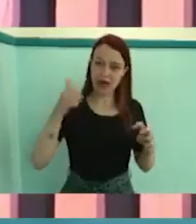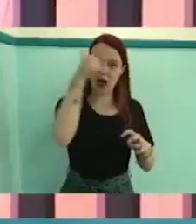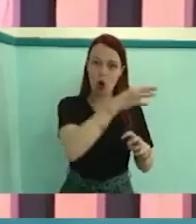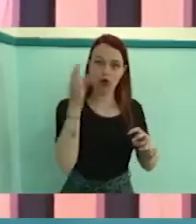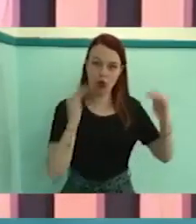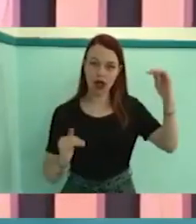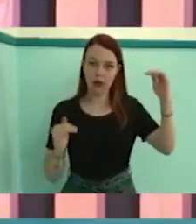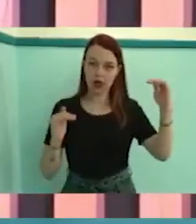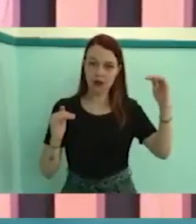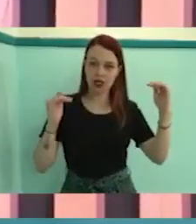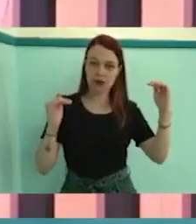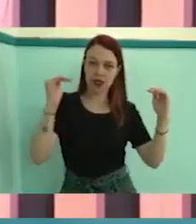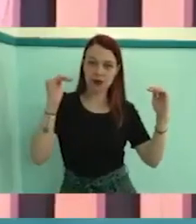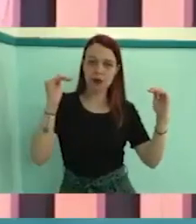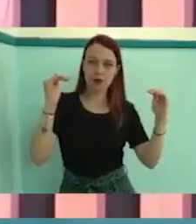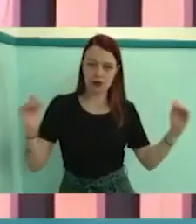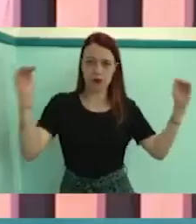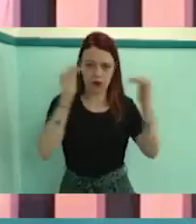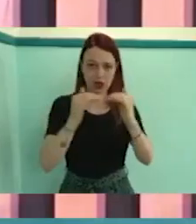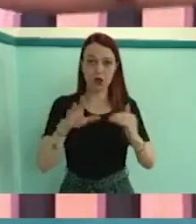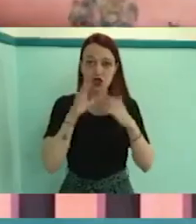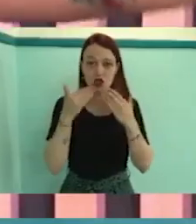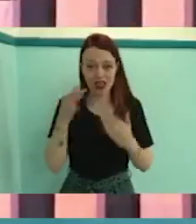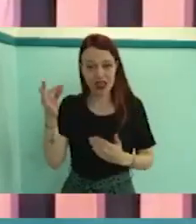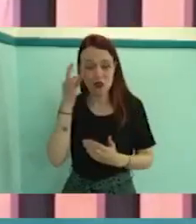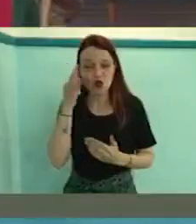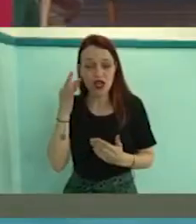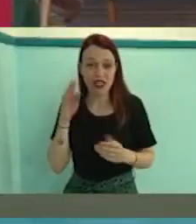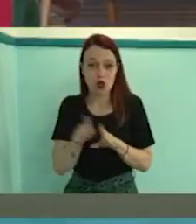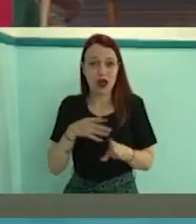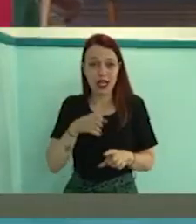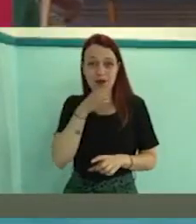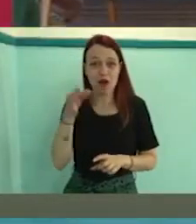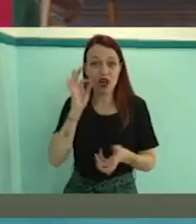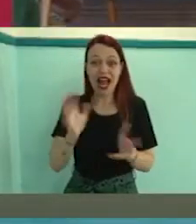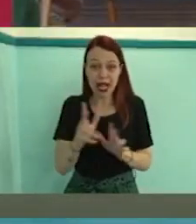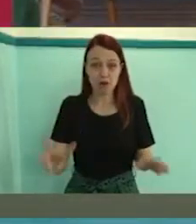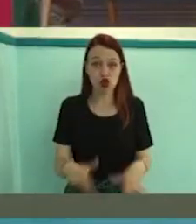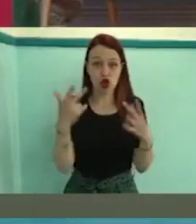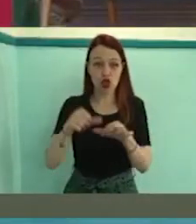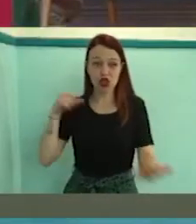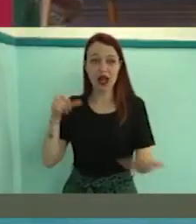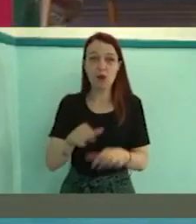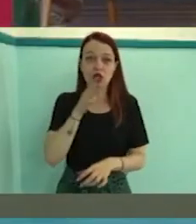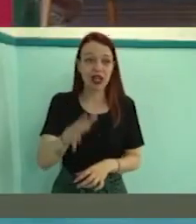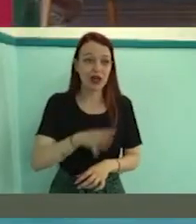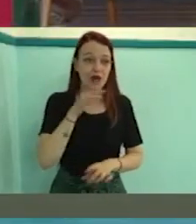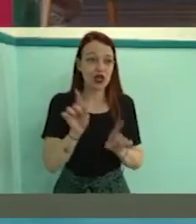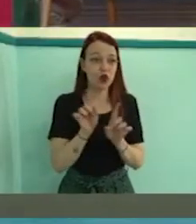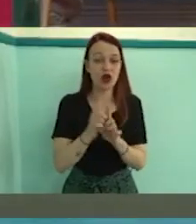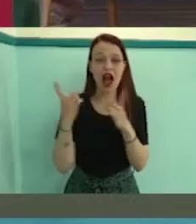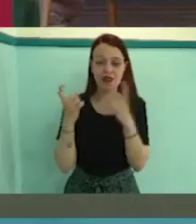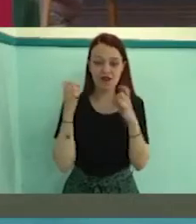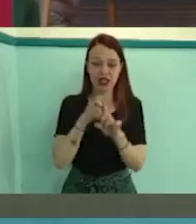mujeres se colocaran en un lugar igualitario a los hombres Entonces todos esos cambios sociales que hemos experimentado vienen de que se nos ponga un poquito el espíritu